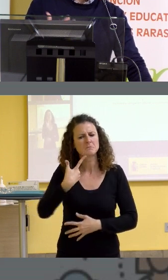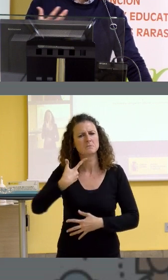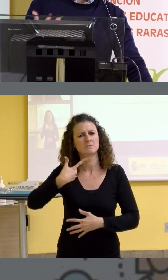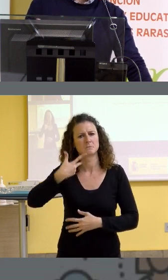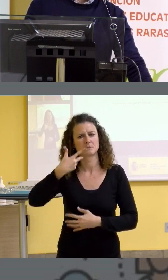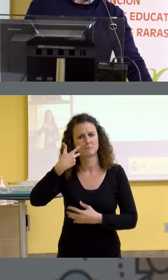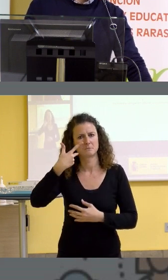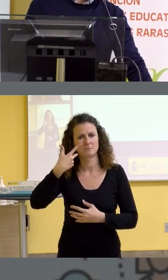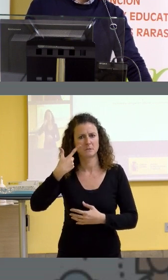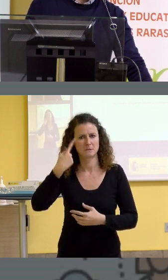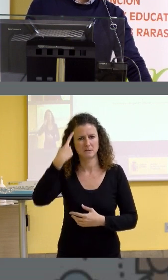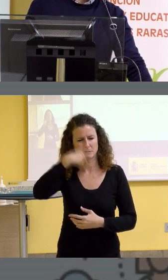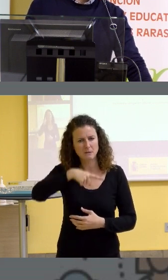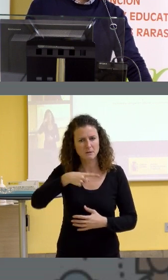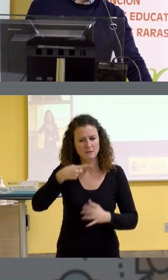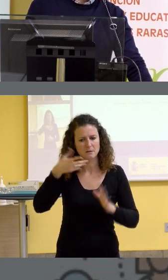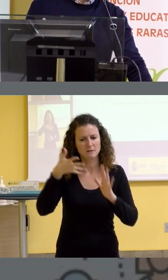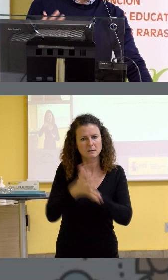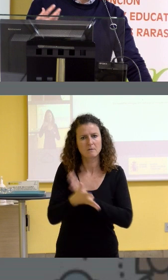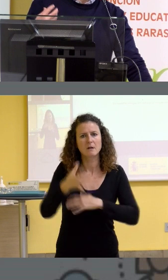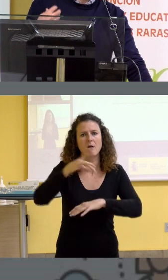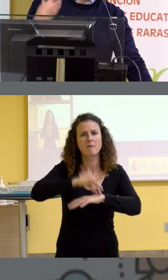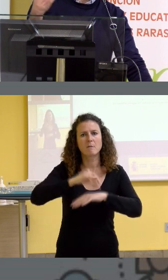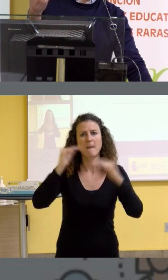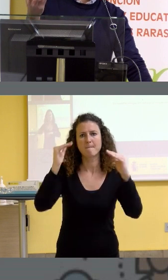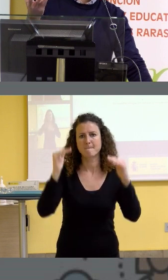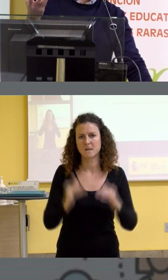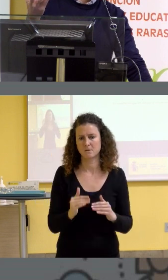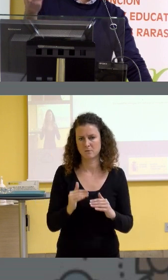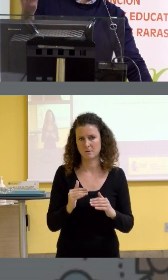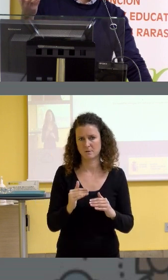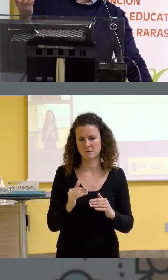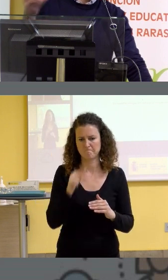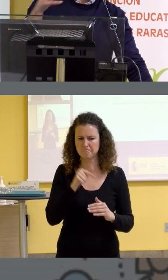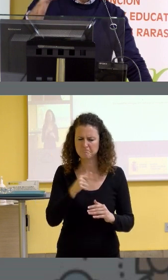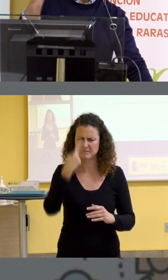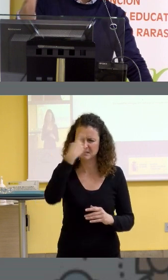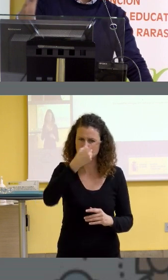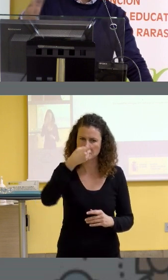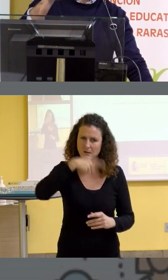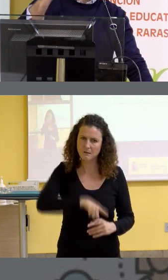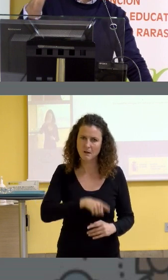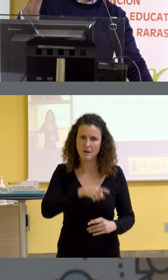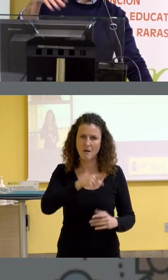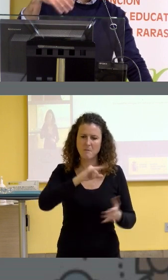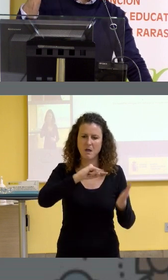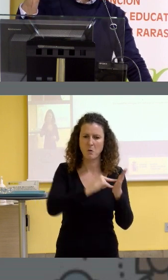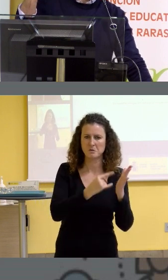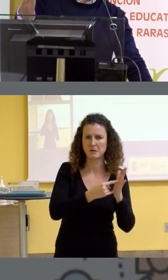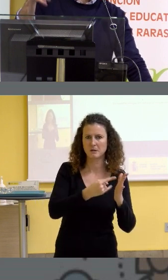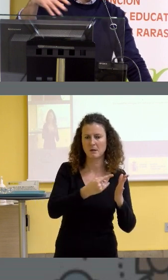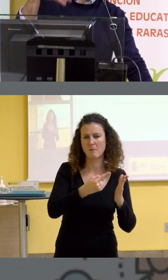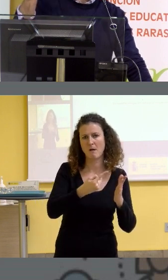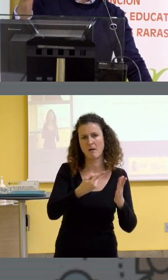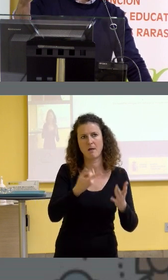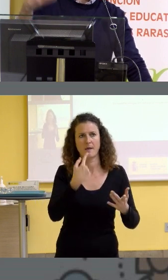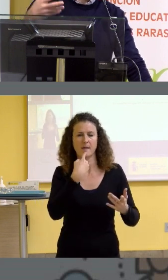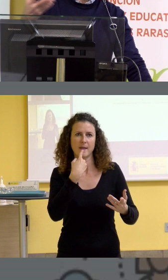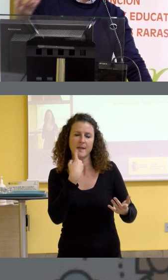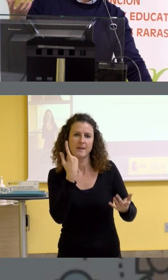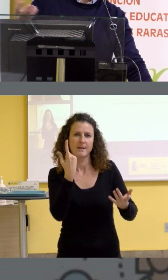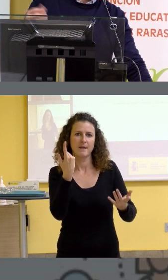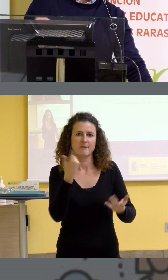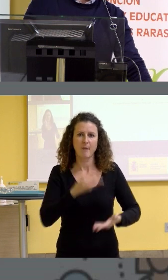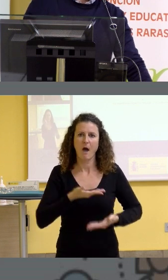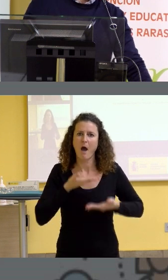una enfermedad minoritaria y lo que es un sistema que te vende, que te dice que todo va a estar bien, que hay muchas ayudas, que bla, bla, bla,